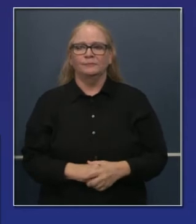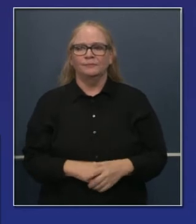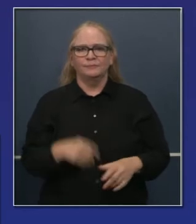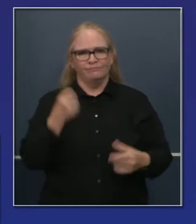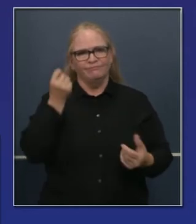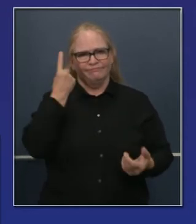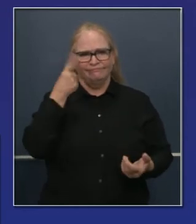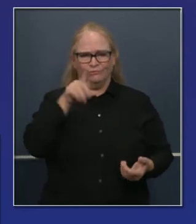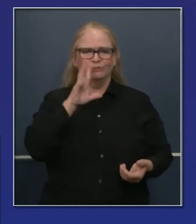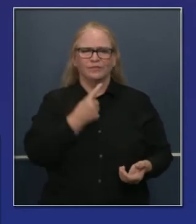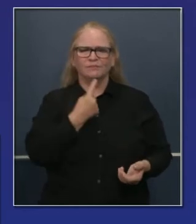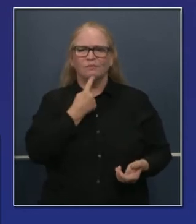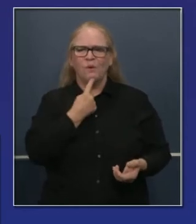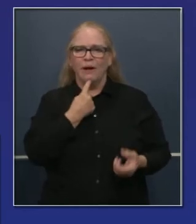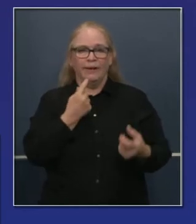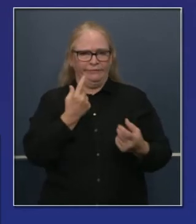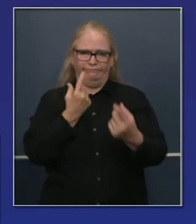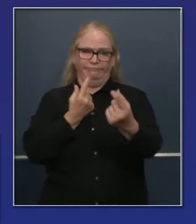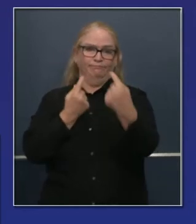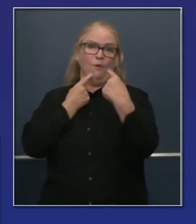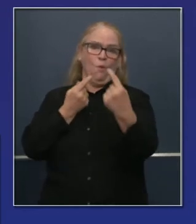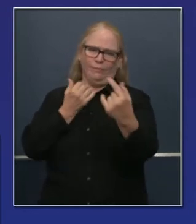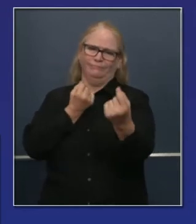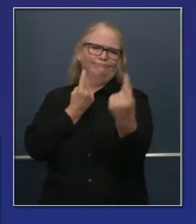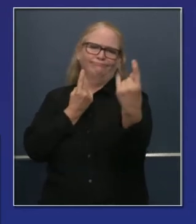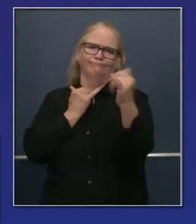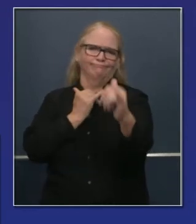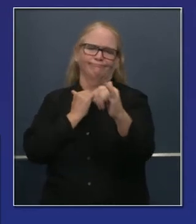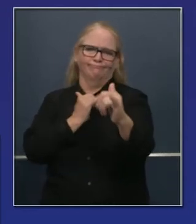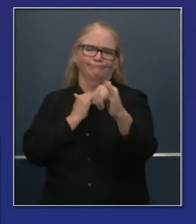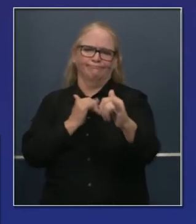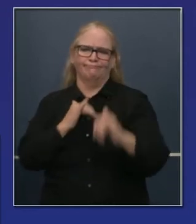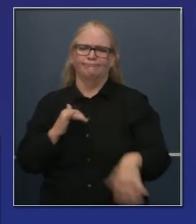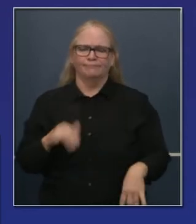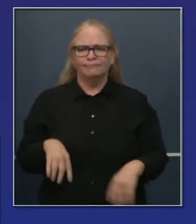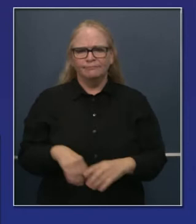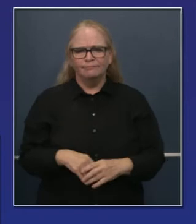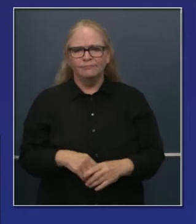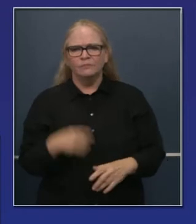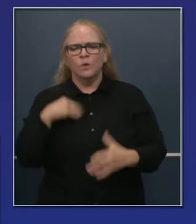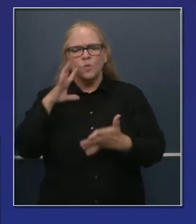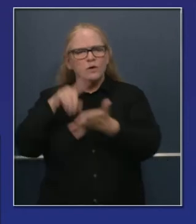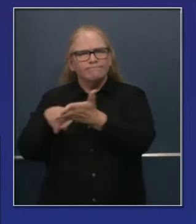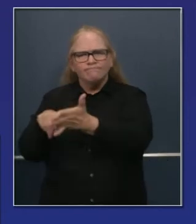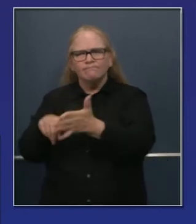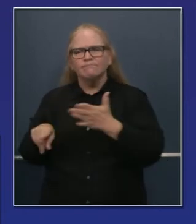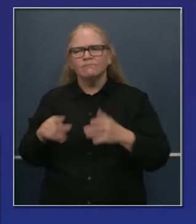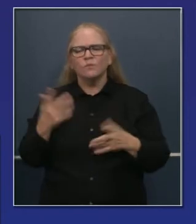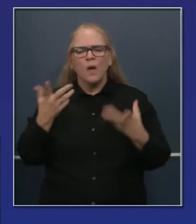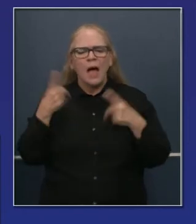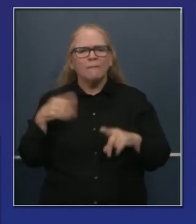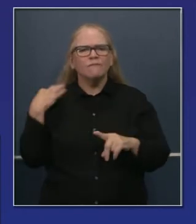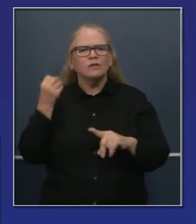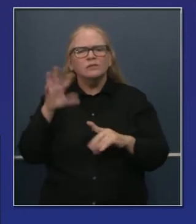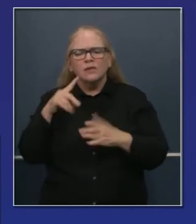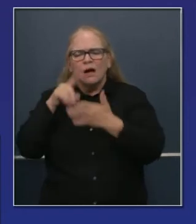deben estar complacidos con el momento en que estamos pasando en california llegaremos al fondo de él y por eso la investigación de lo que